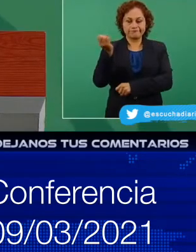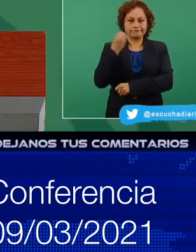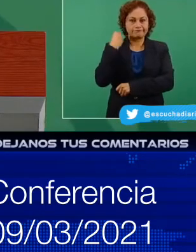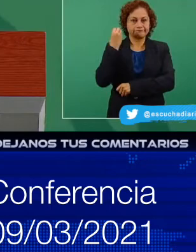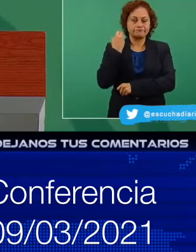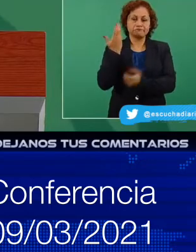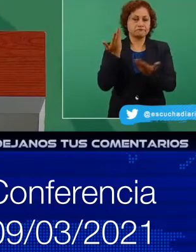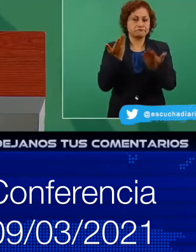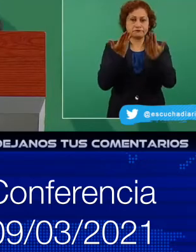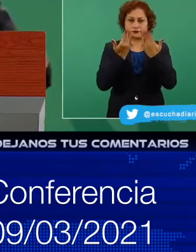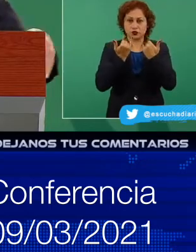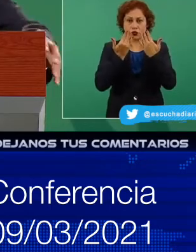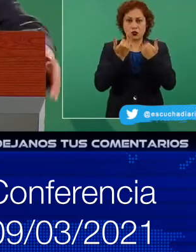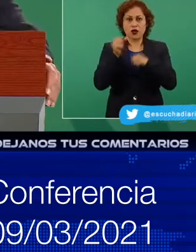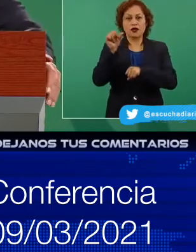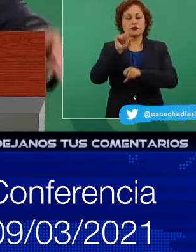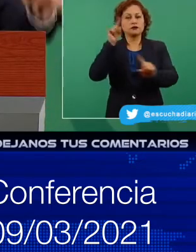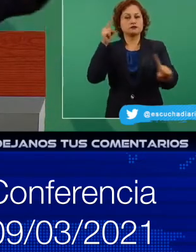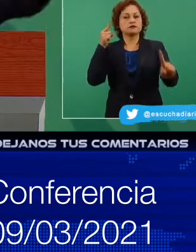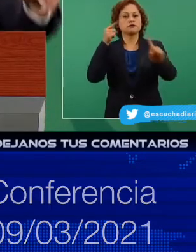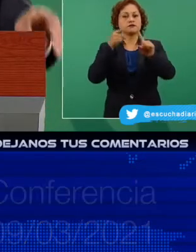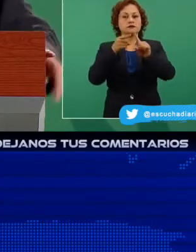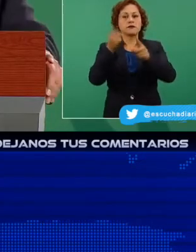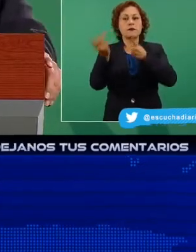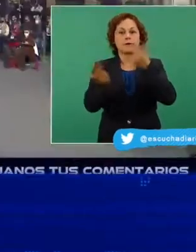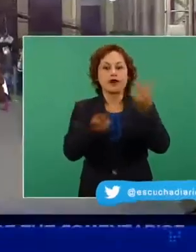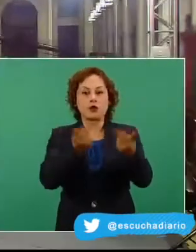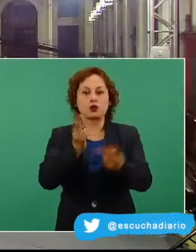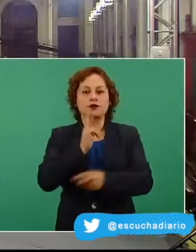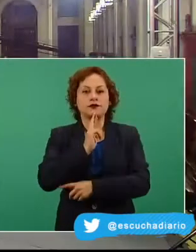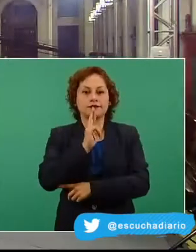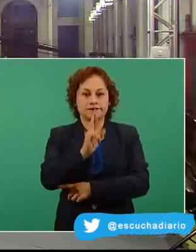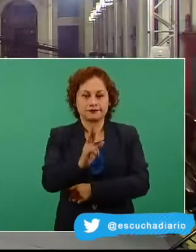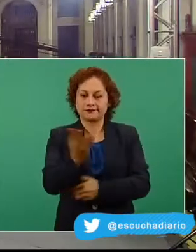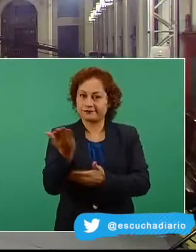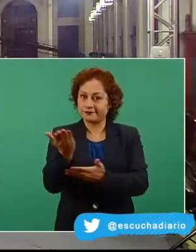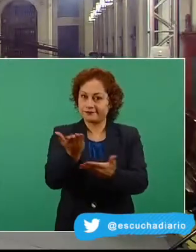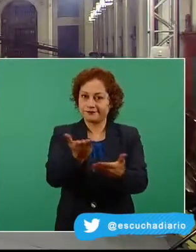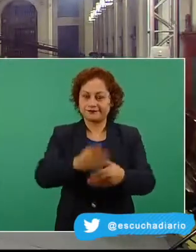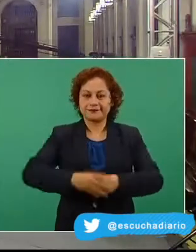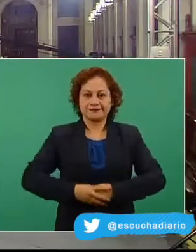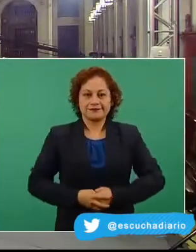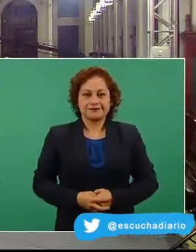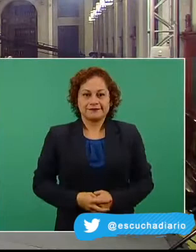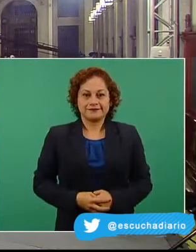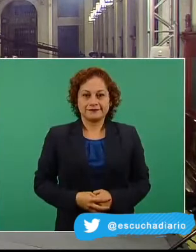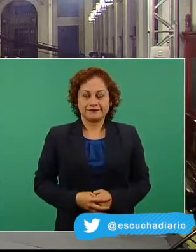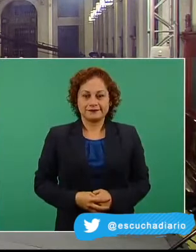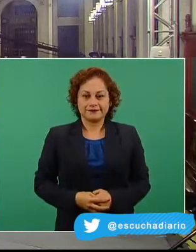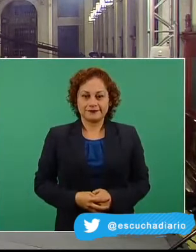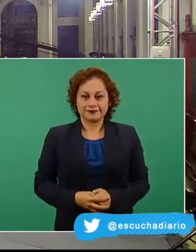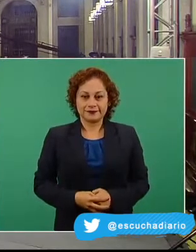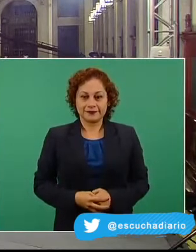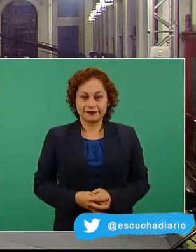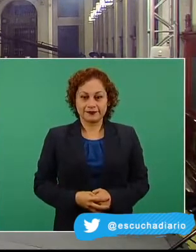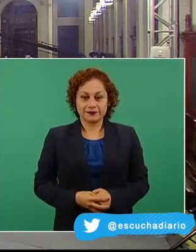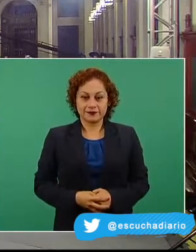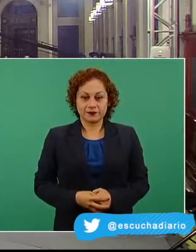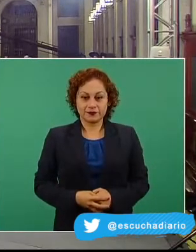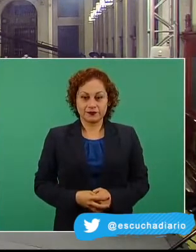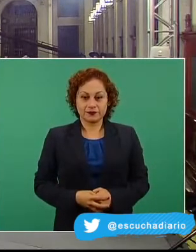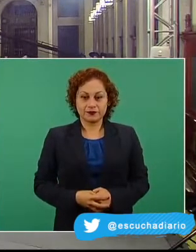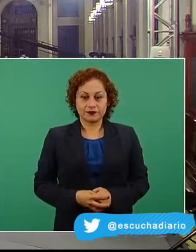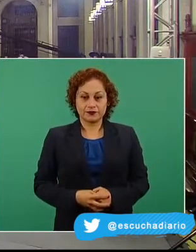nada que exponer. Adelante. El día de hoy el presidente informa que se aprobó la nueva ley